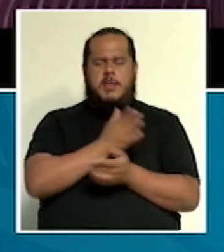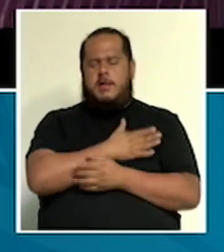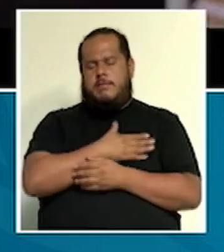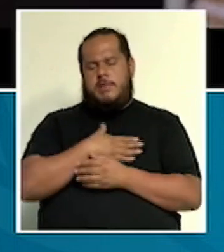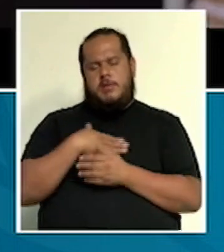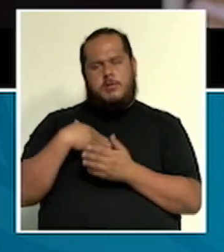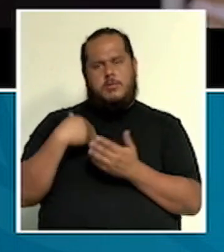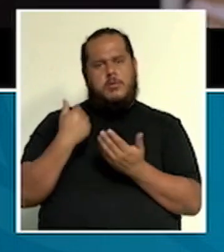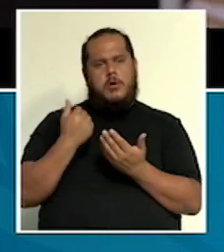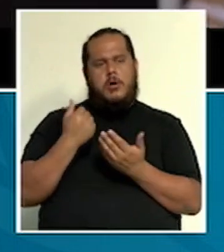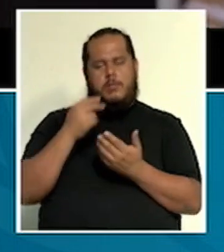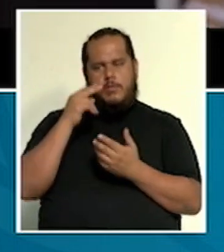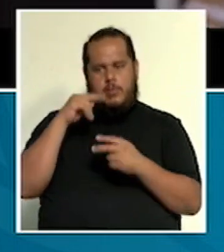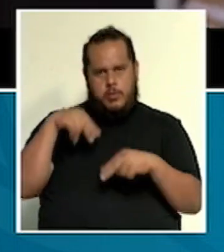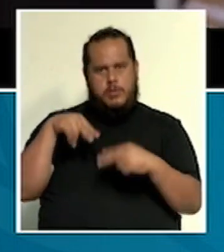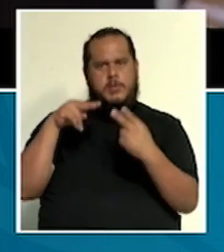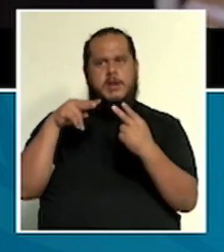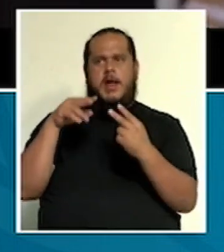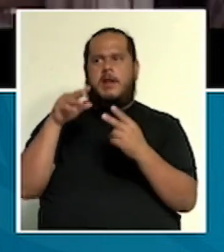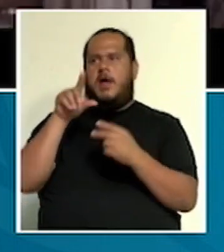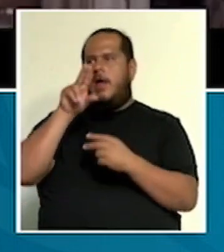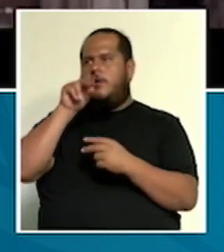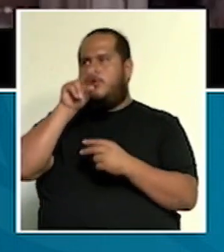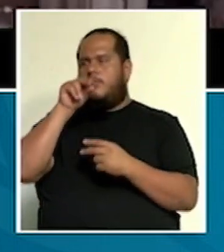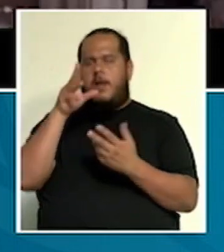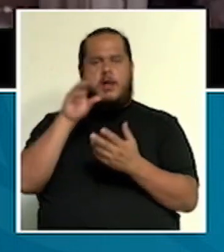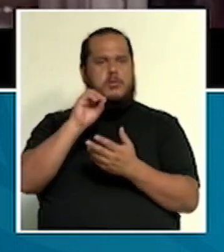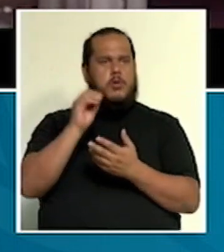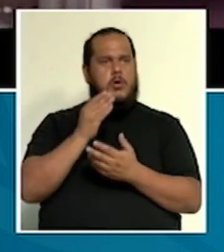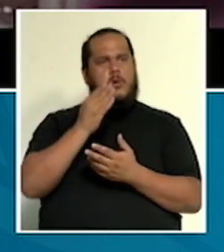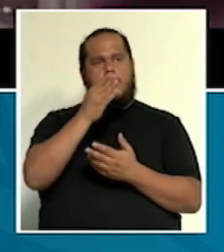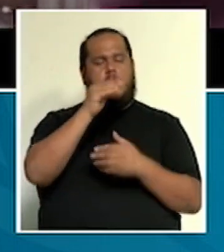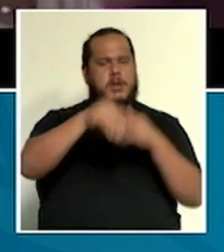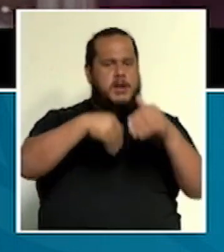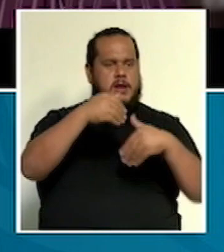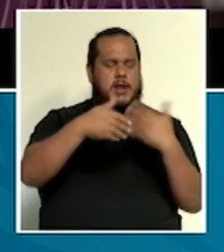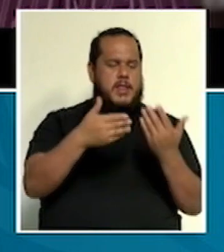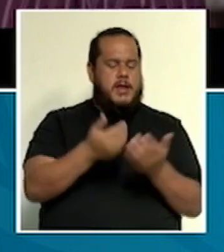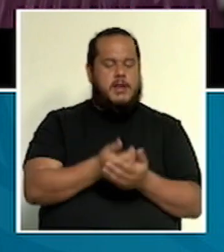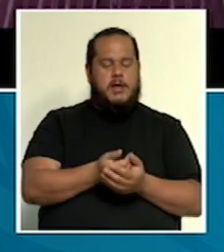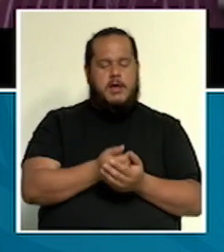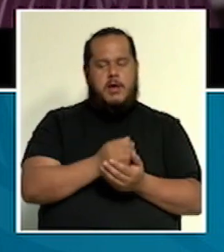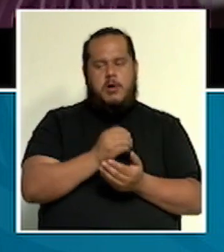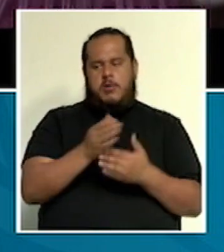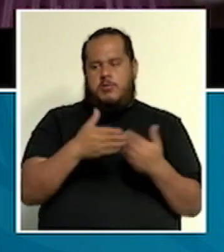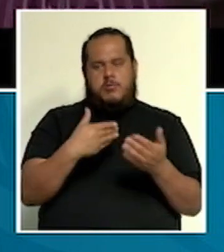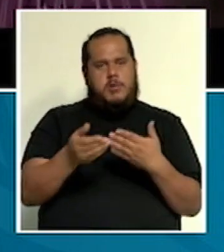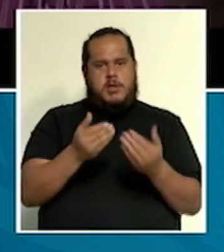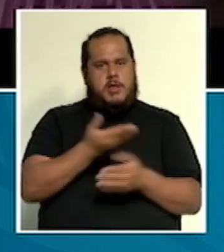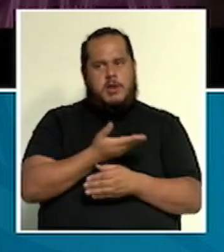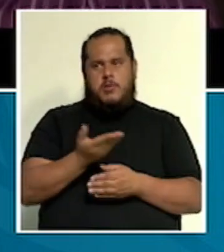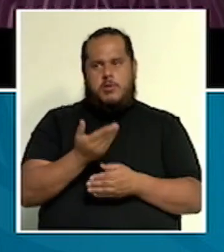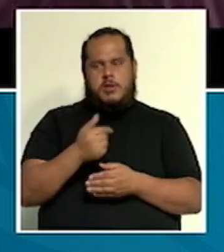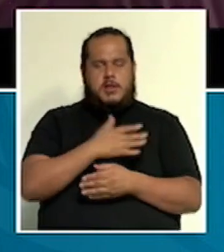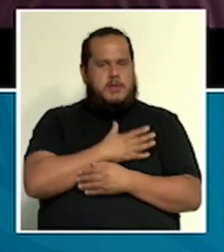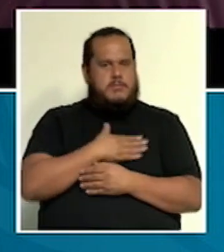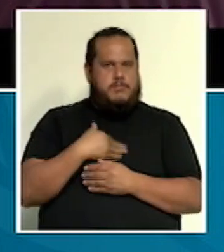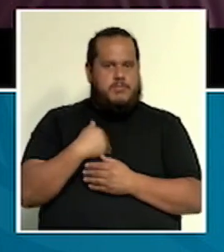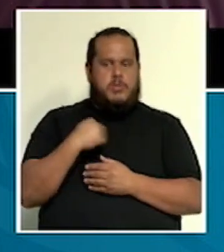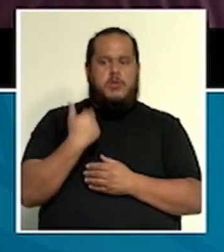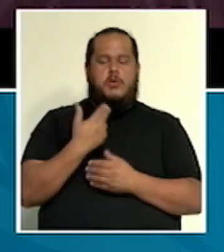pasión por mirar los pájaros o por ir a nadar, o cualquier cosa que nos apasione